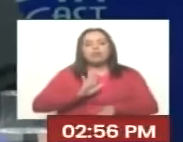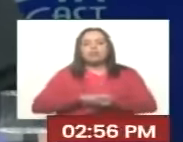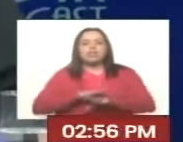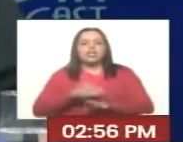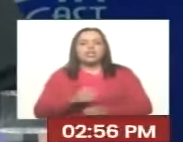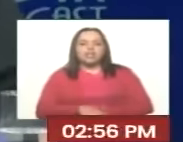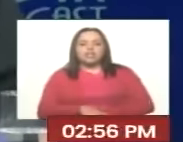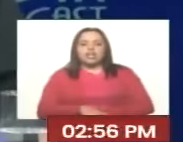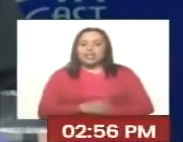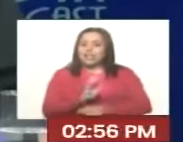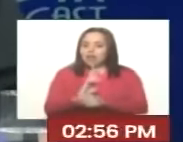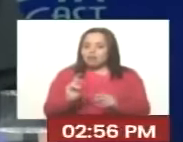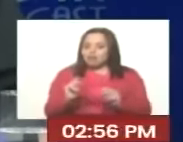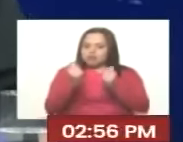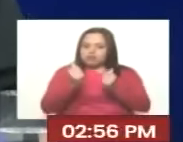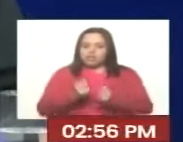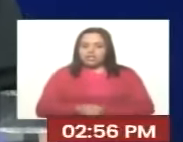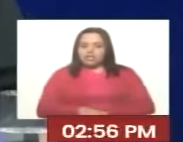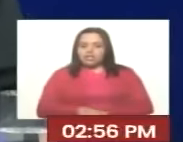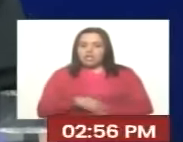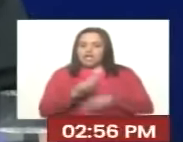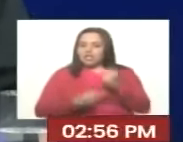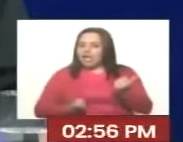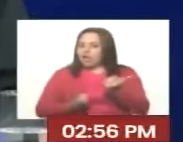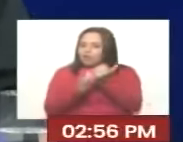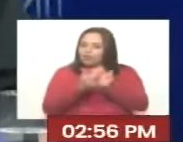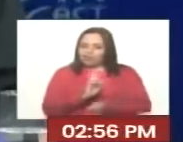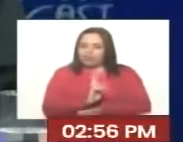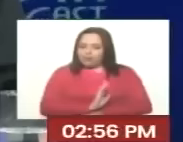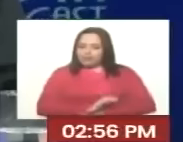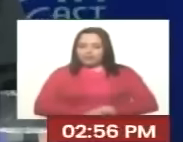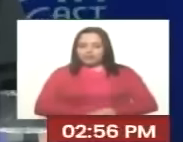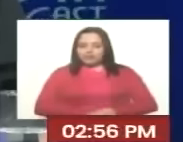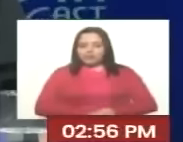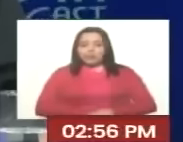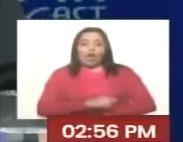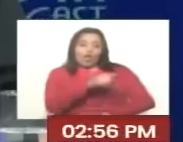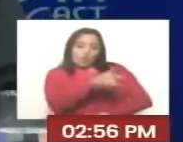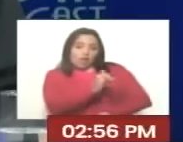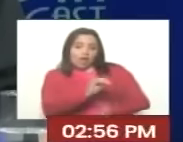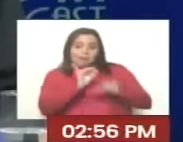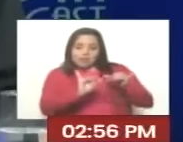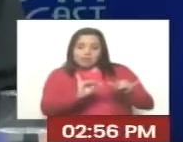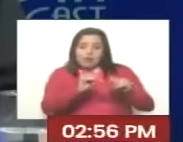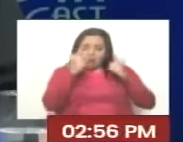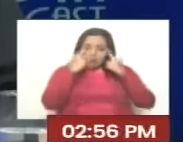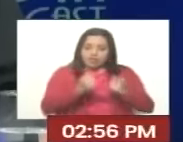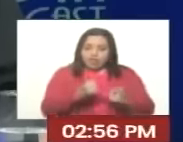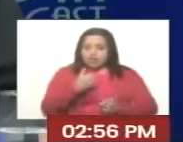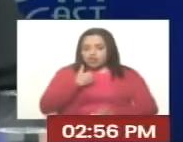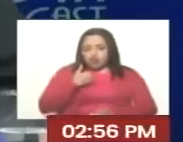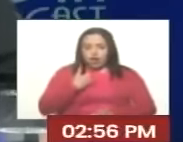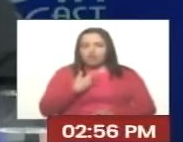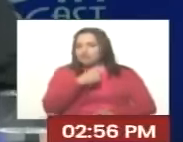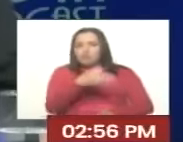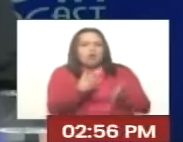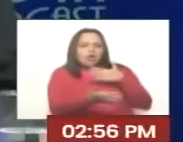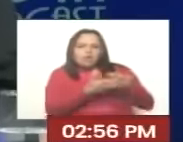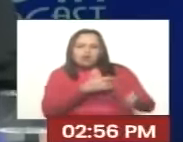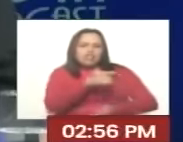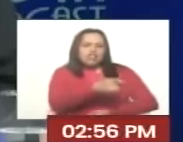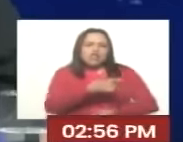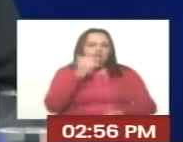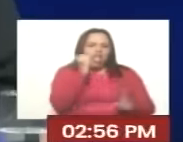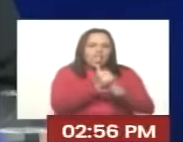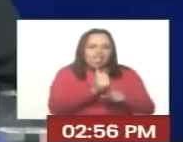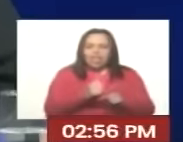manera automática. Eso se llama solidaridad automática. Uh-huh. Bueno, mira, como tú eres de la misma profesión que yo, así tú hayas hecho lo que sea, yo... Entre bomberos no